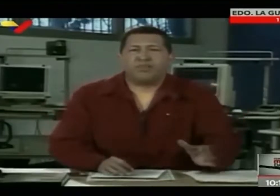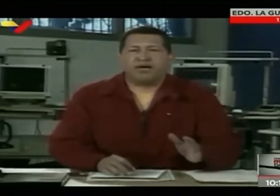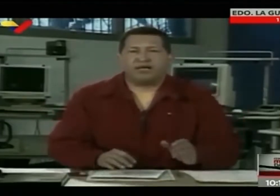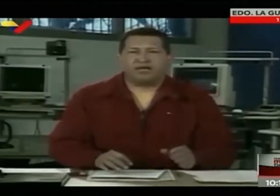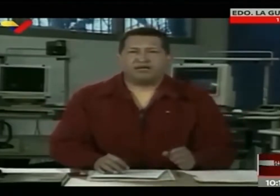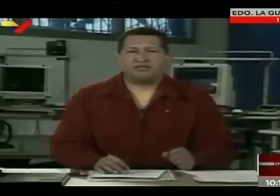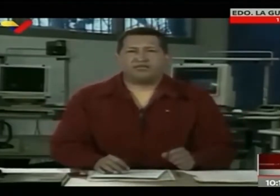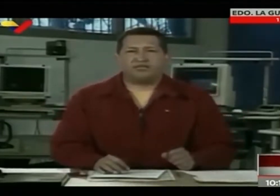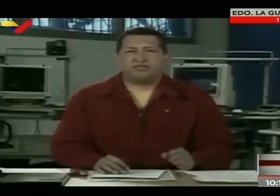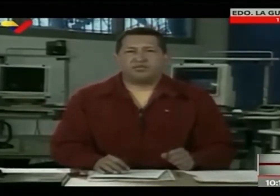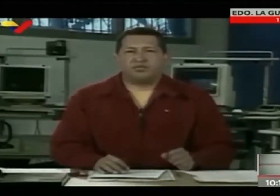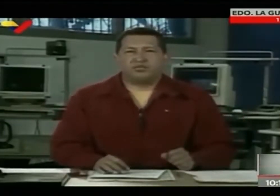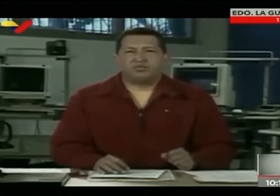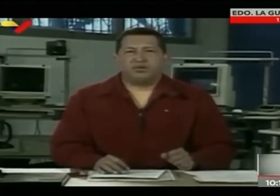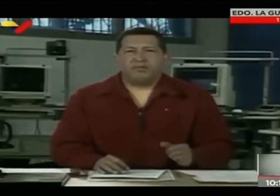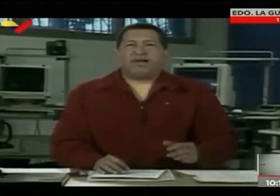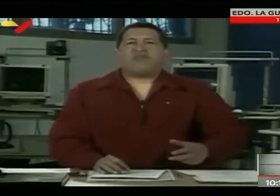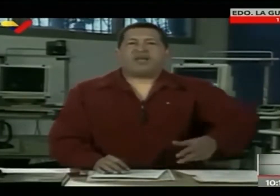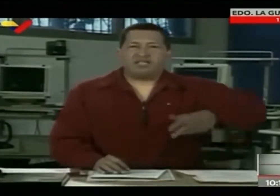rotas por su espada.